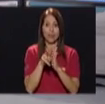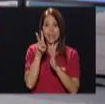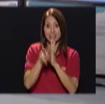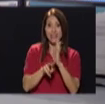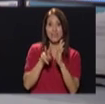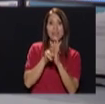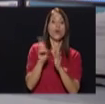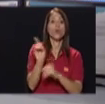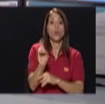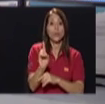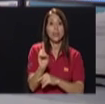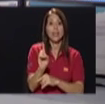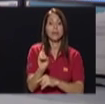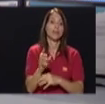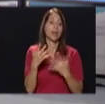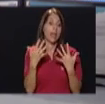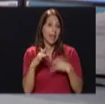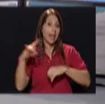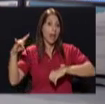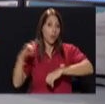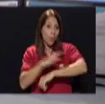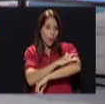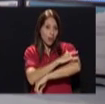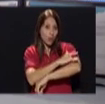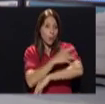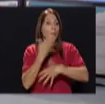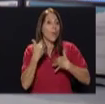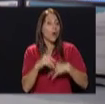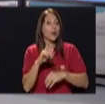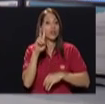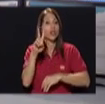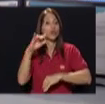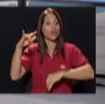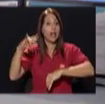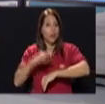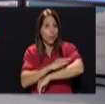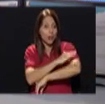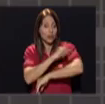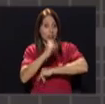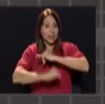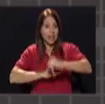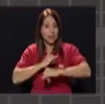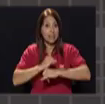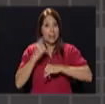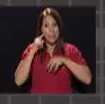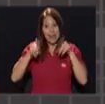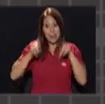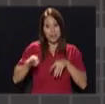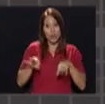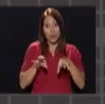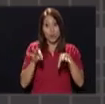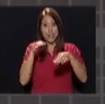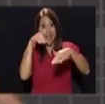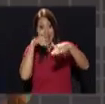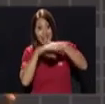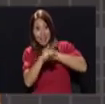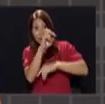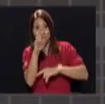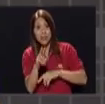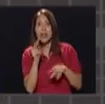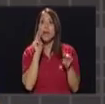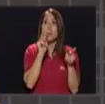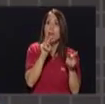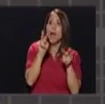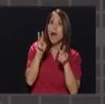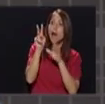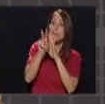que se pase en el aeropuerto, por lo menos en los dos internacionales, para que el turista que ingrese pueda, a través de imágenes y eso,